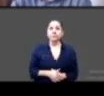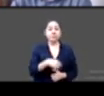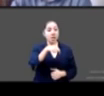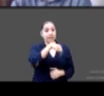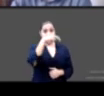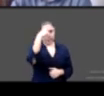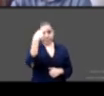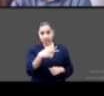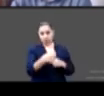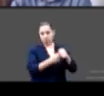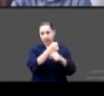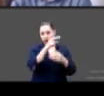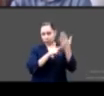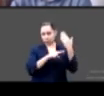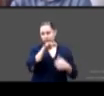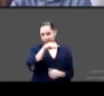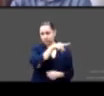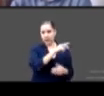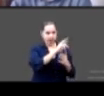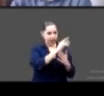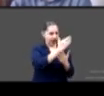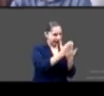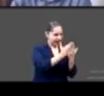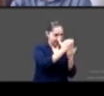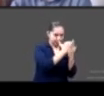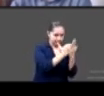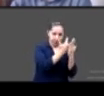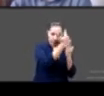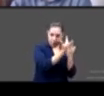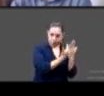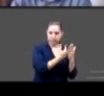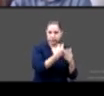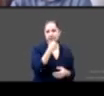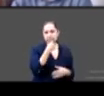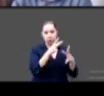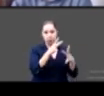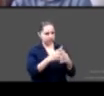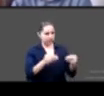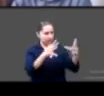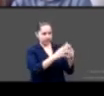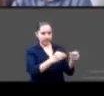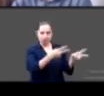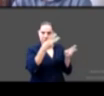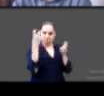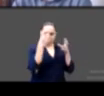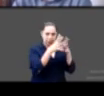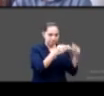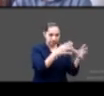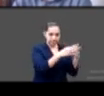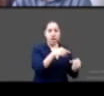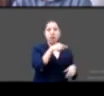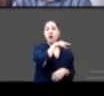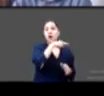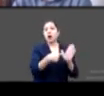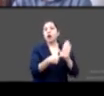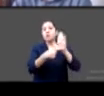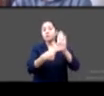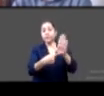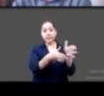del Centro Nacional para Niños Desaparecidos y Explotados, en NECMEC, se reportaron que durante todo el año